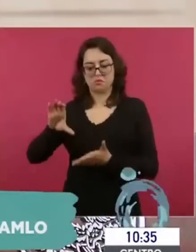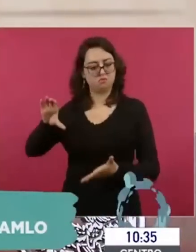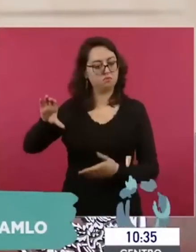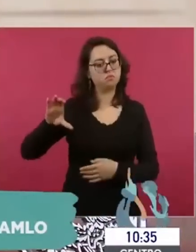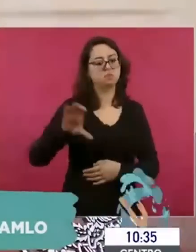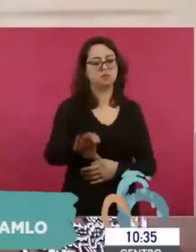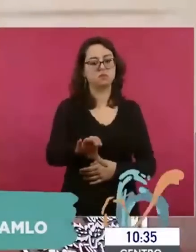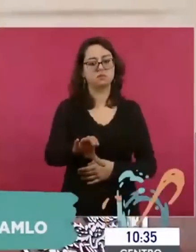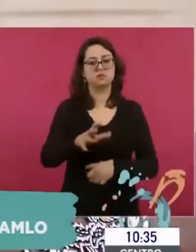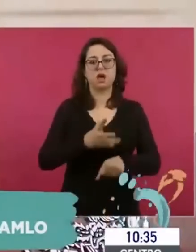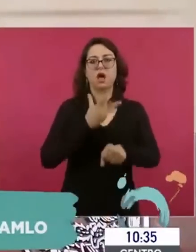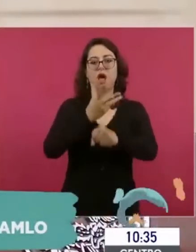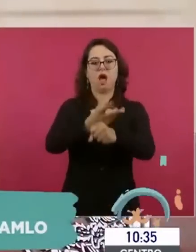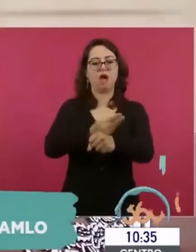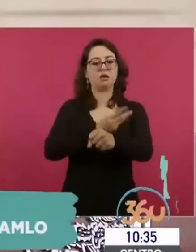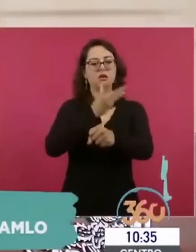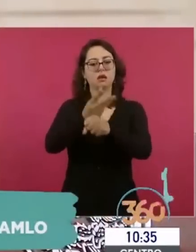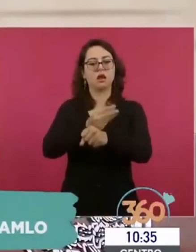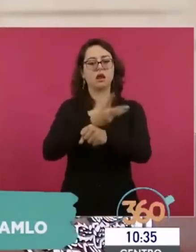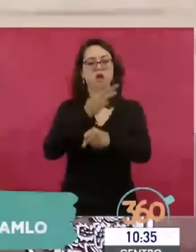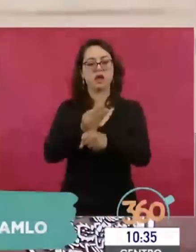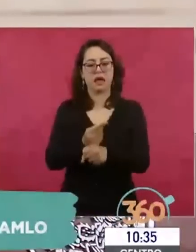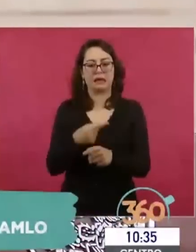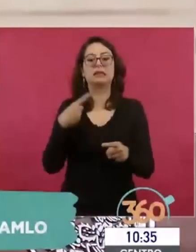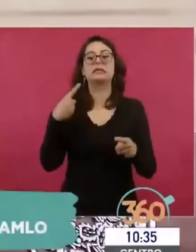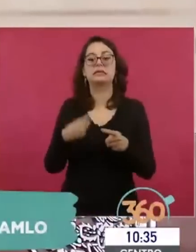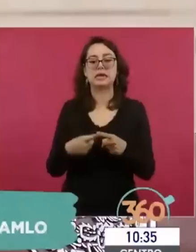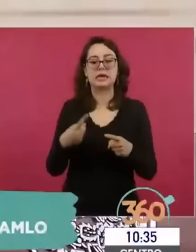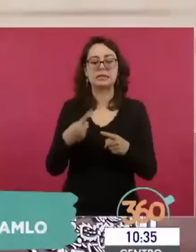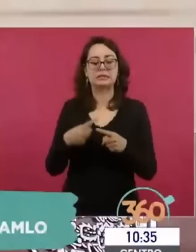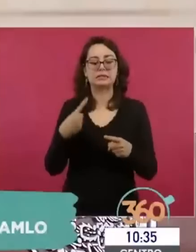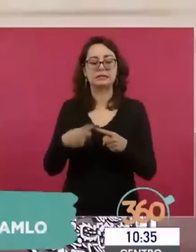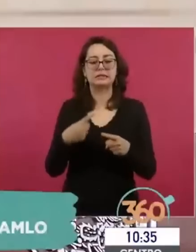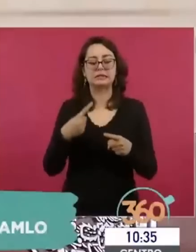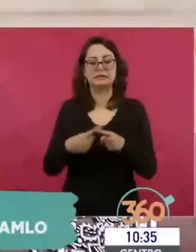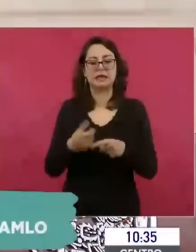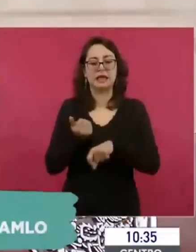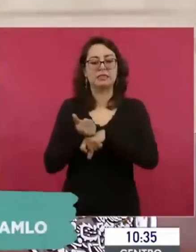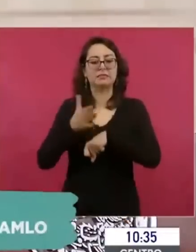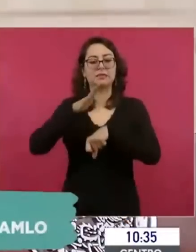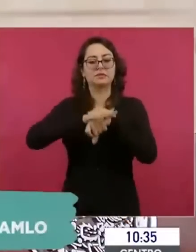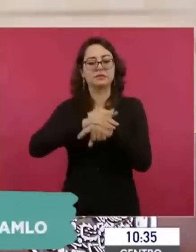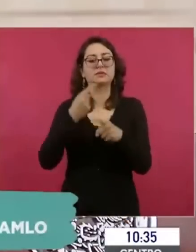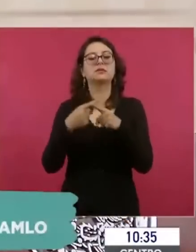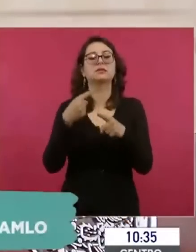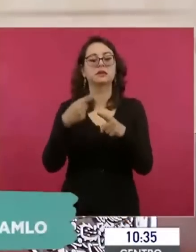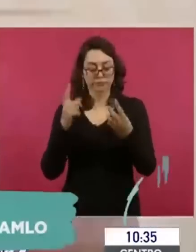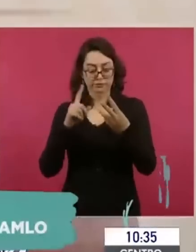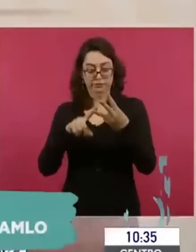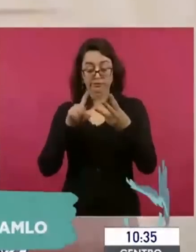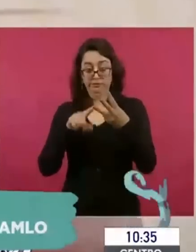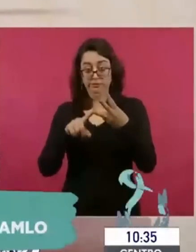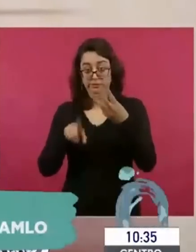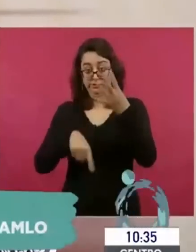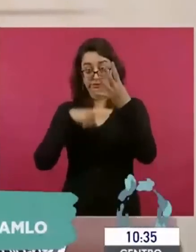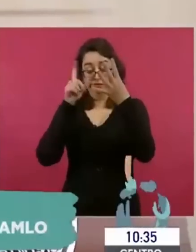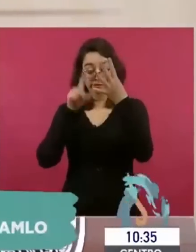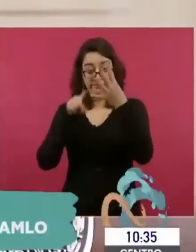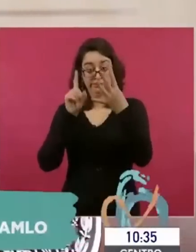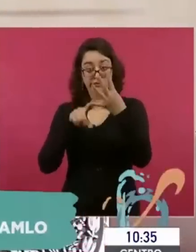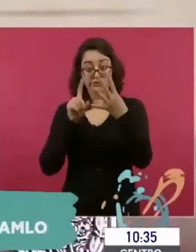presupuesto para el mantenimiento y se entrega a las sociedades de madres y de padres de familia y